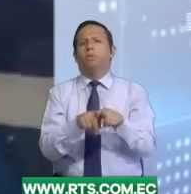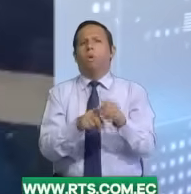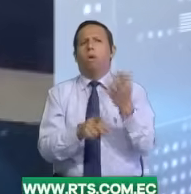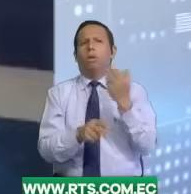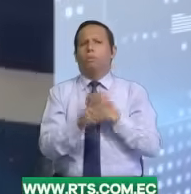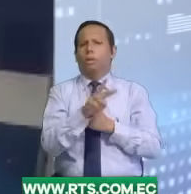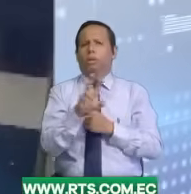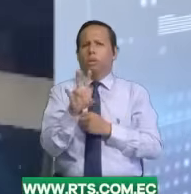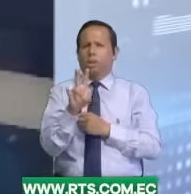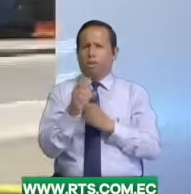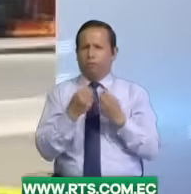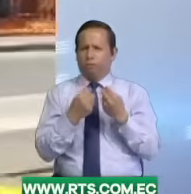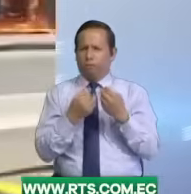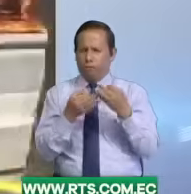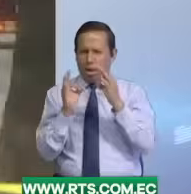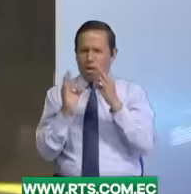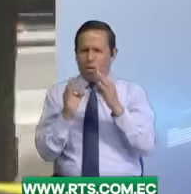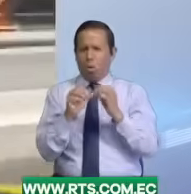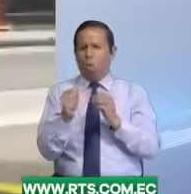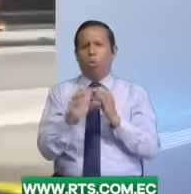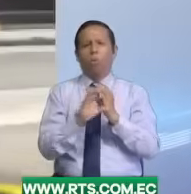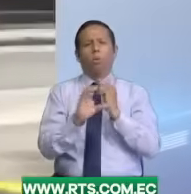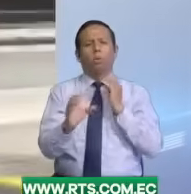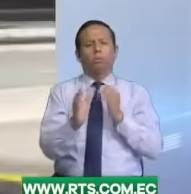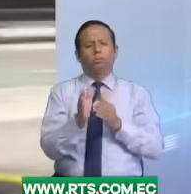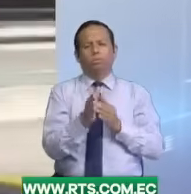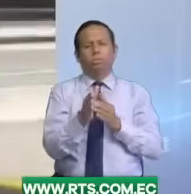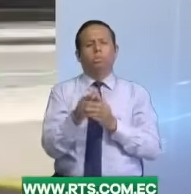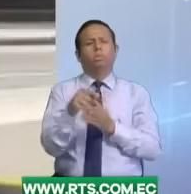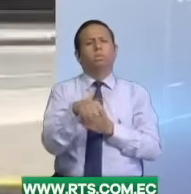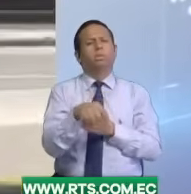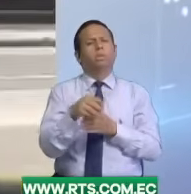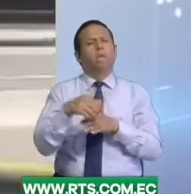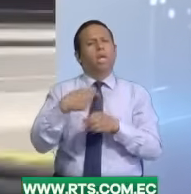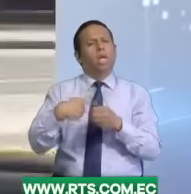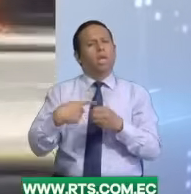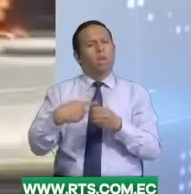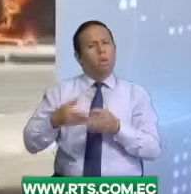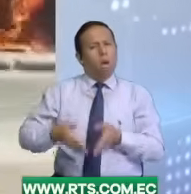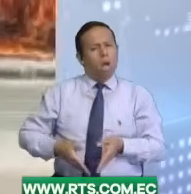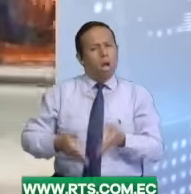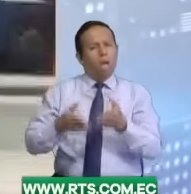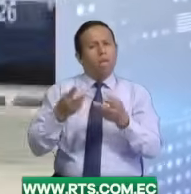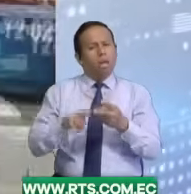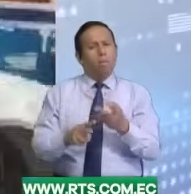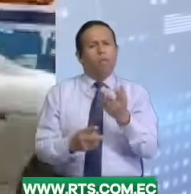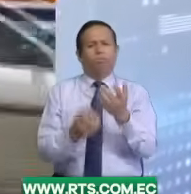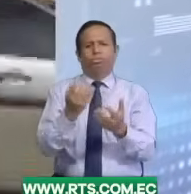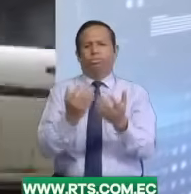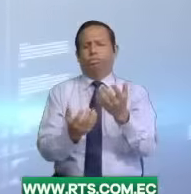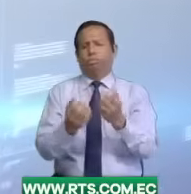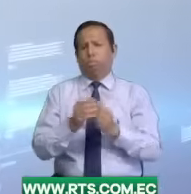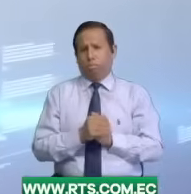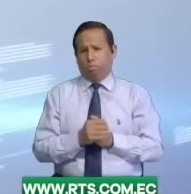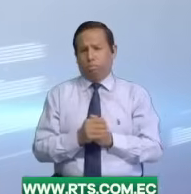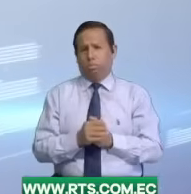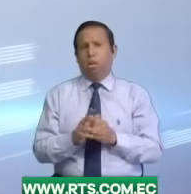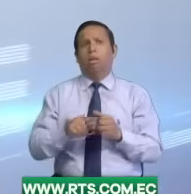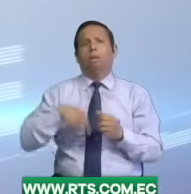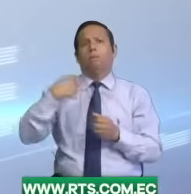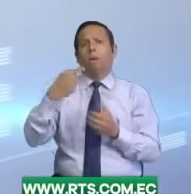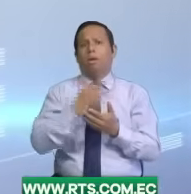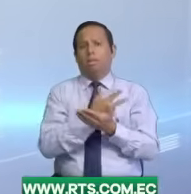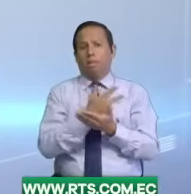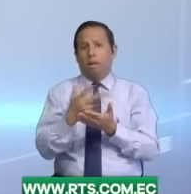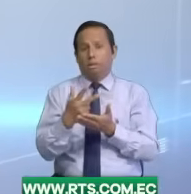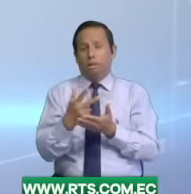se incendió un bus en la parada de la avenida 25 de julio y también se quemó parte de la estación. 3 semanas más tarde,